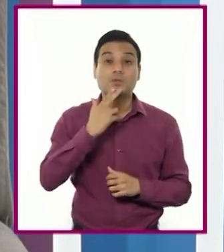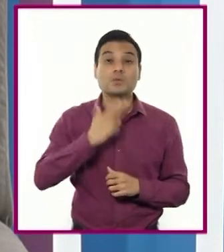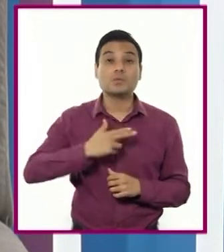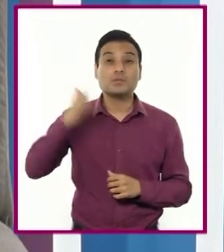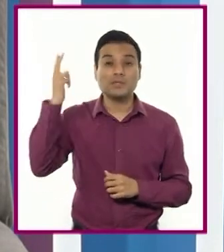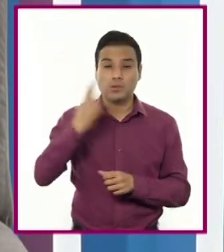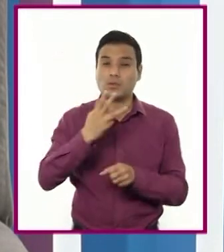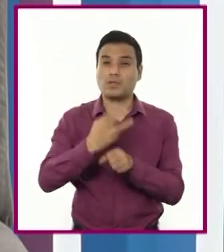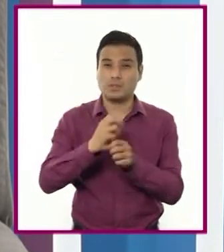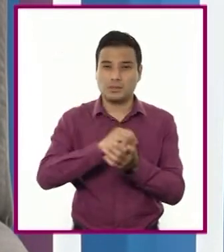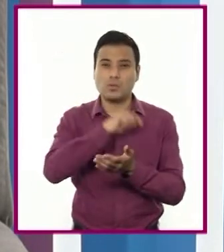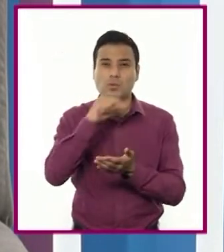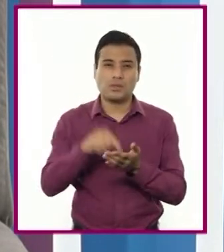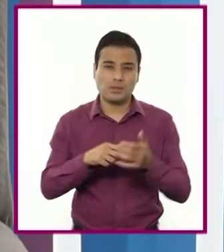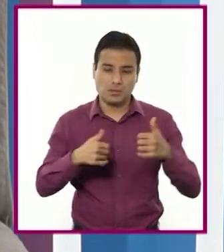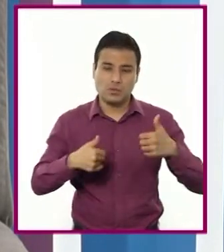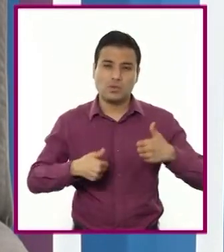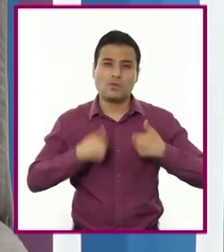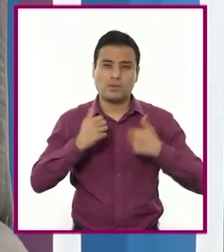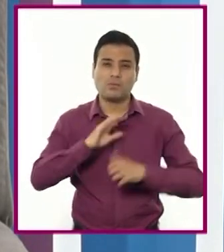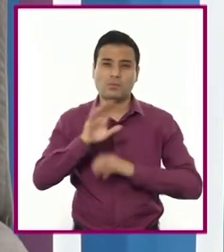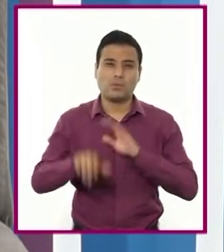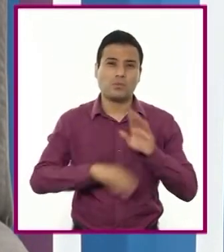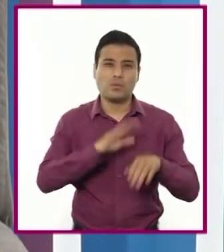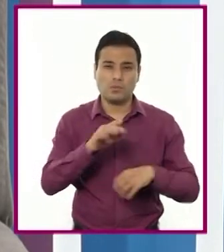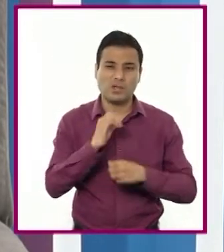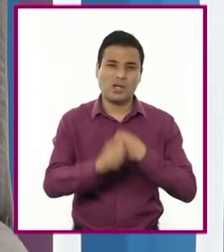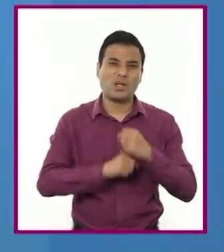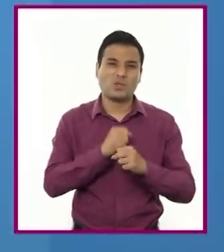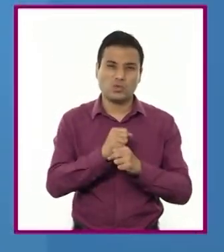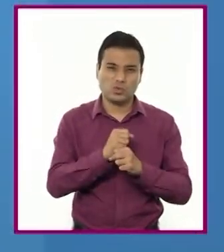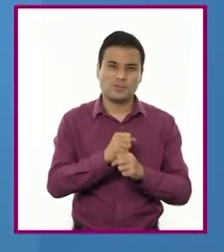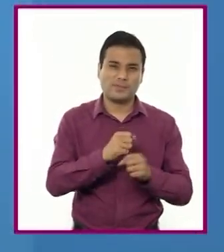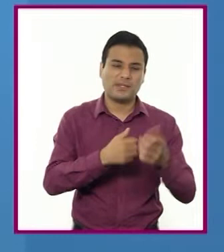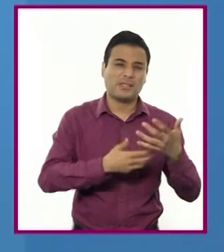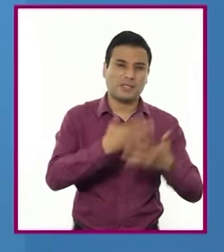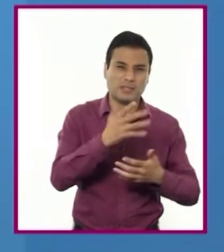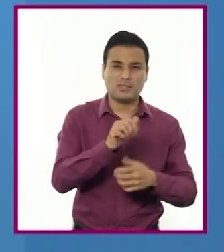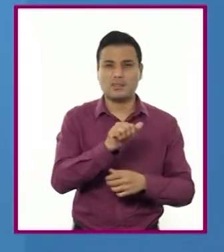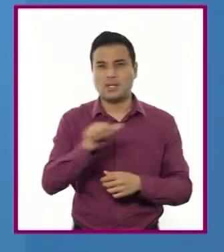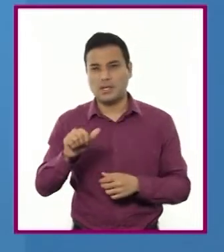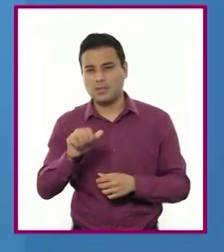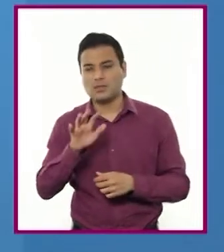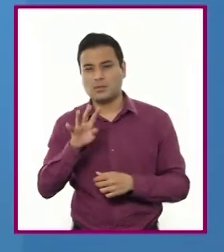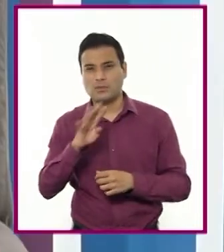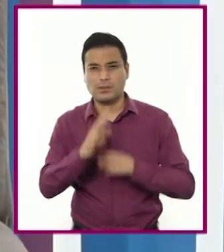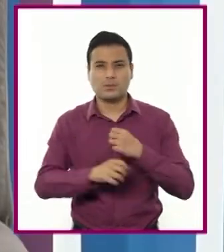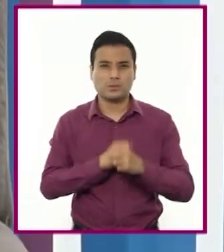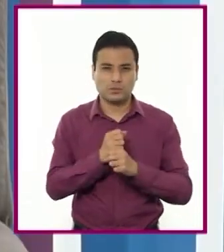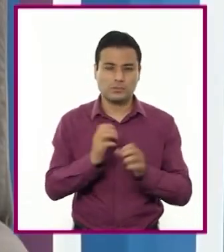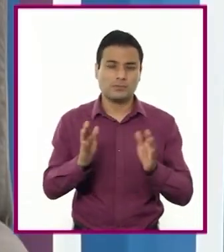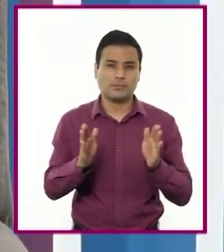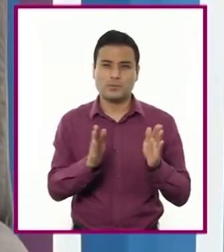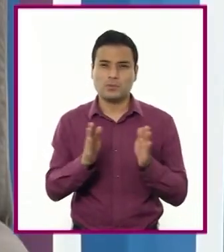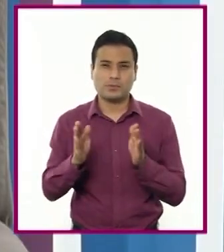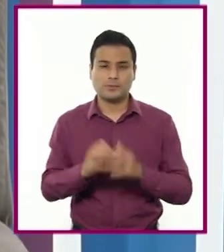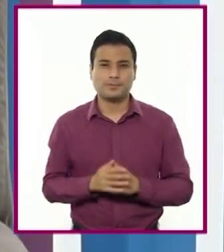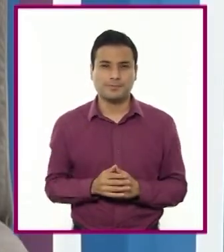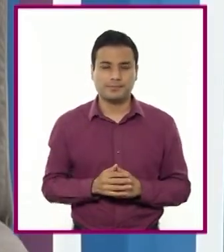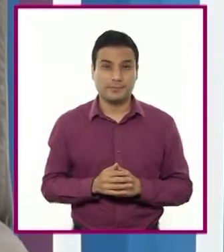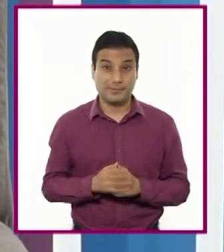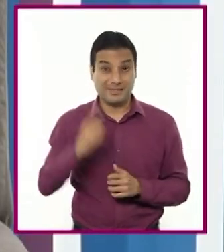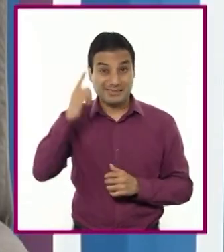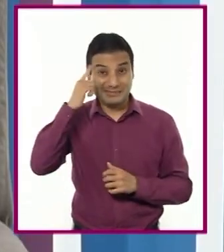muerte para los y las jóvenes de edades comprendidas entre los 15 y los 19 años. No abordar los